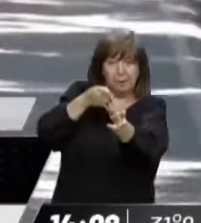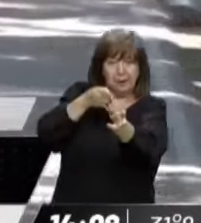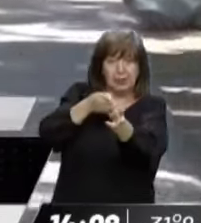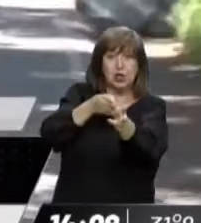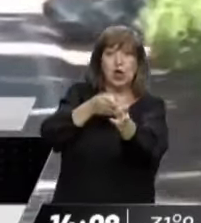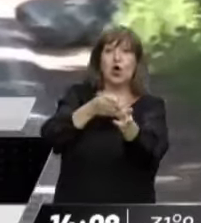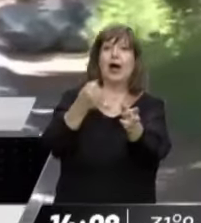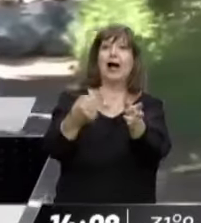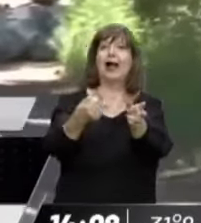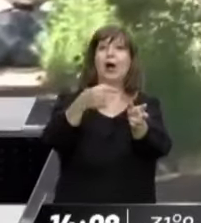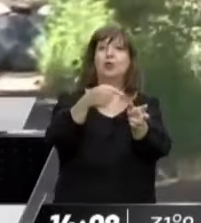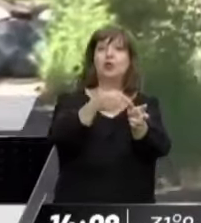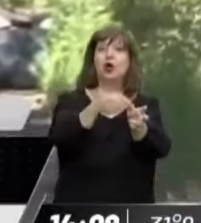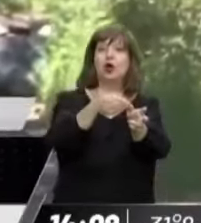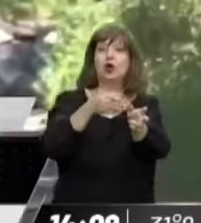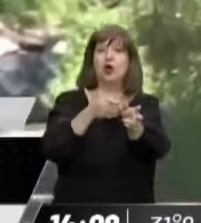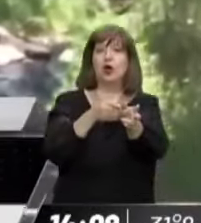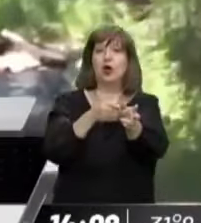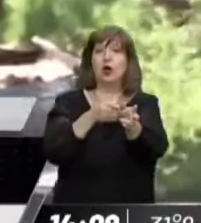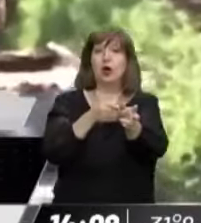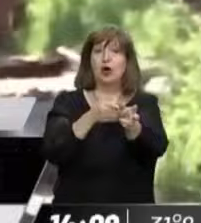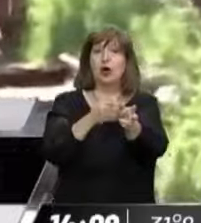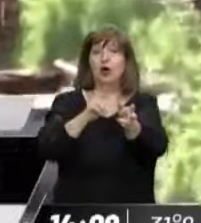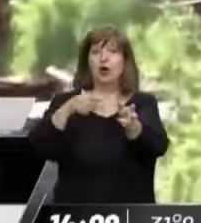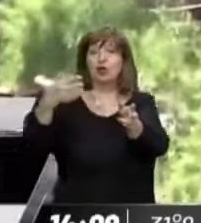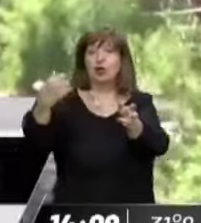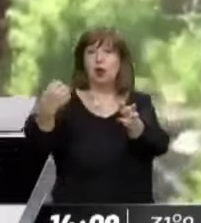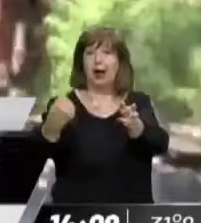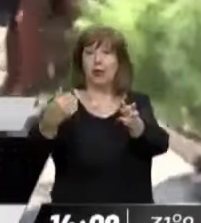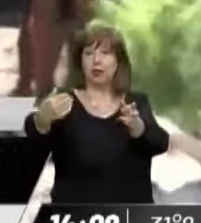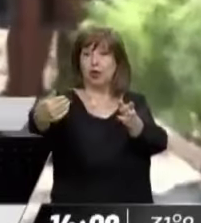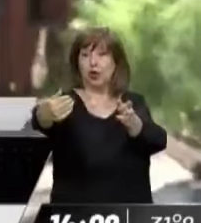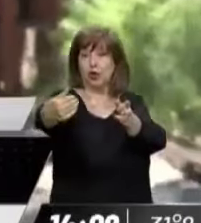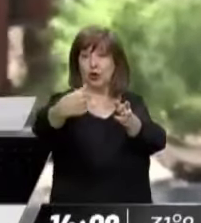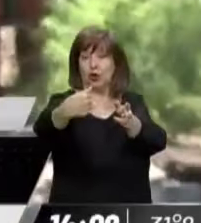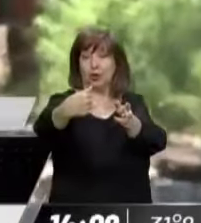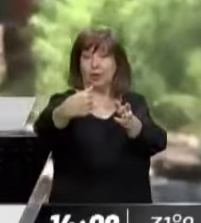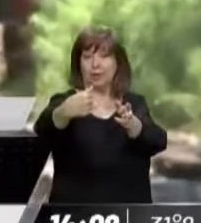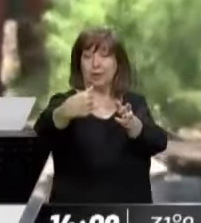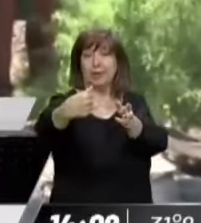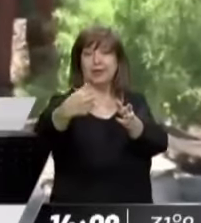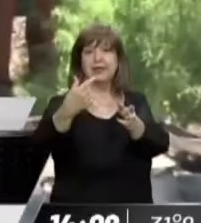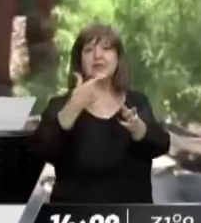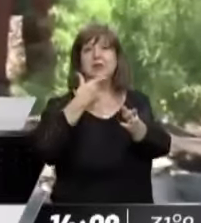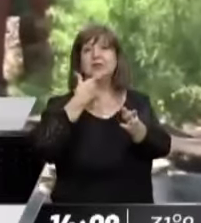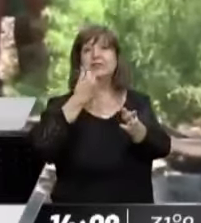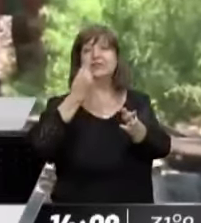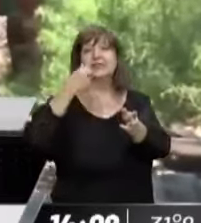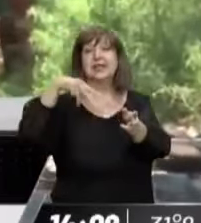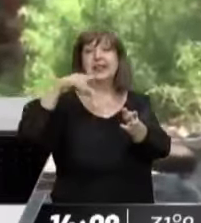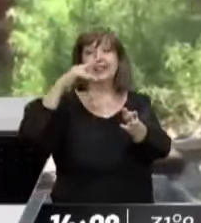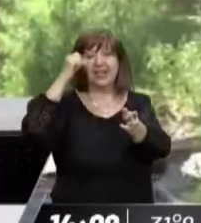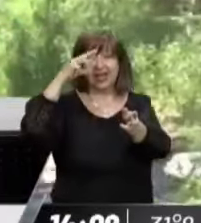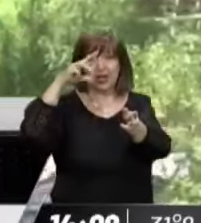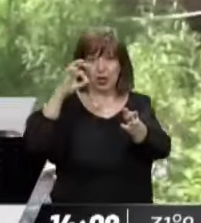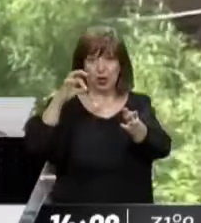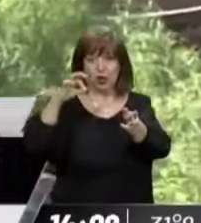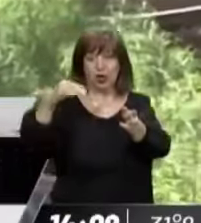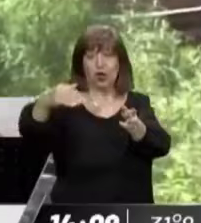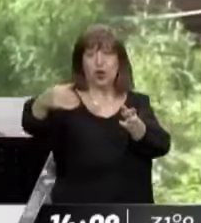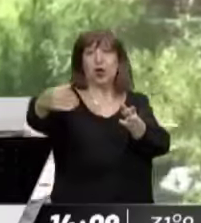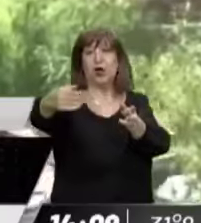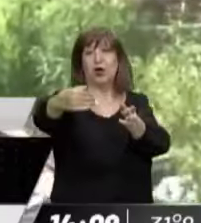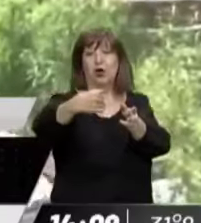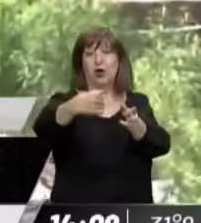En ese momento venía otro auto de frente, es decir, chocó de frente, un Sandero. Venía el auto y